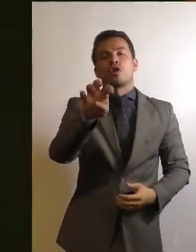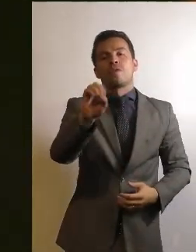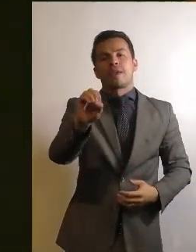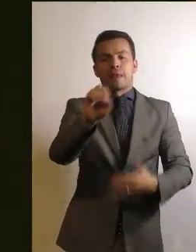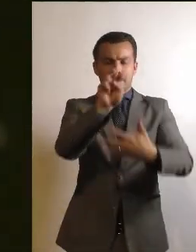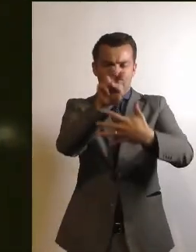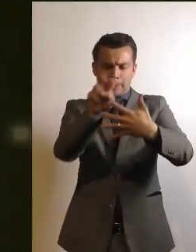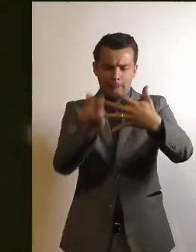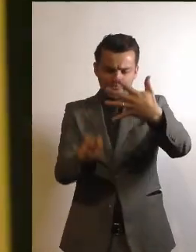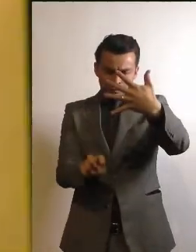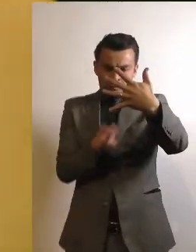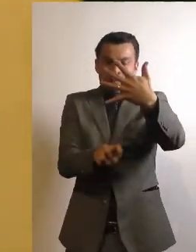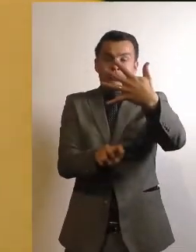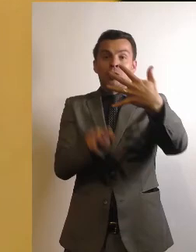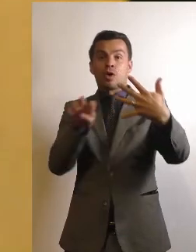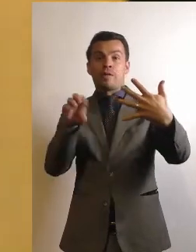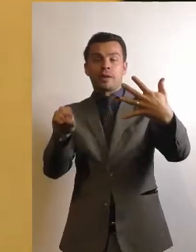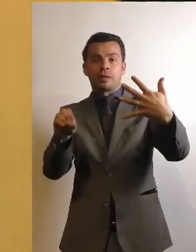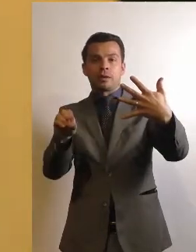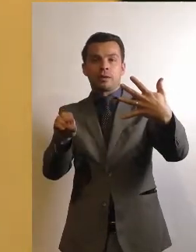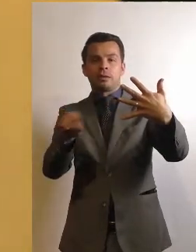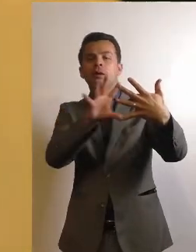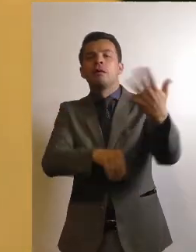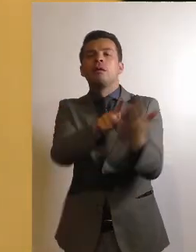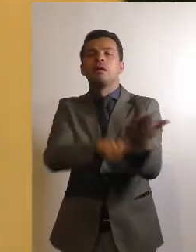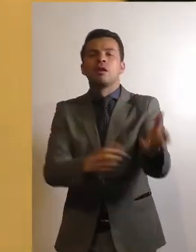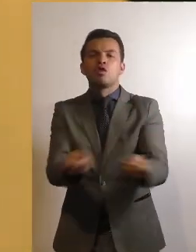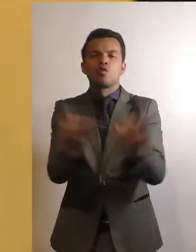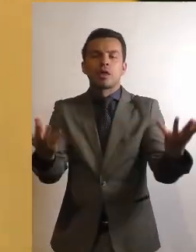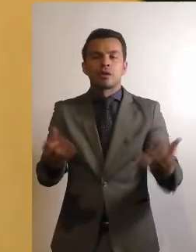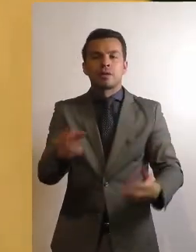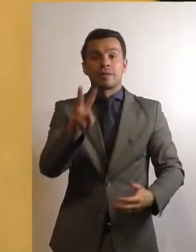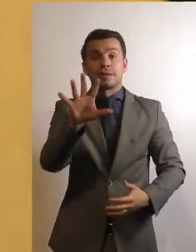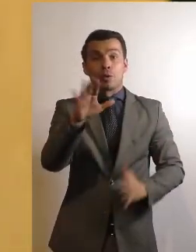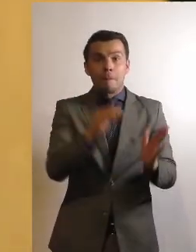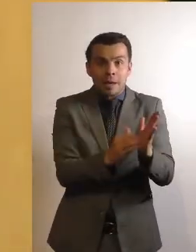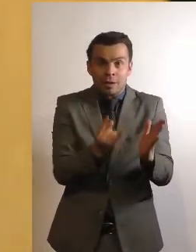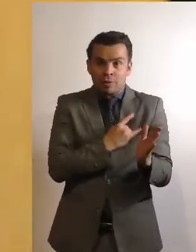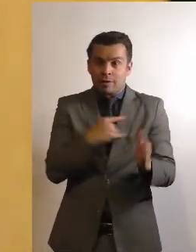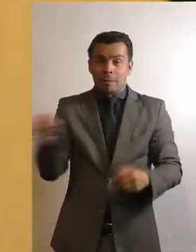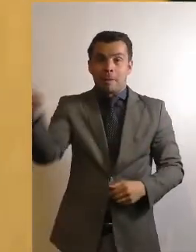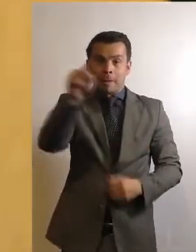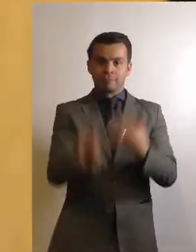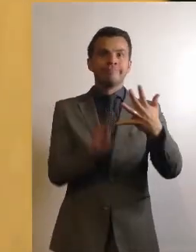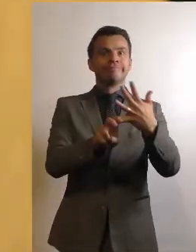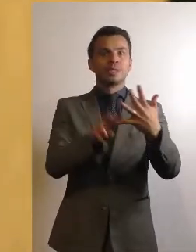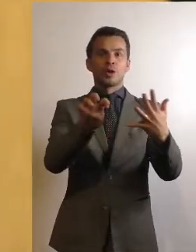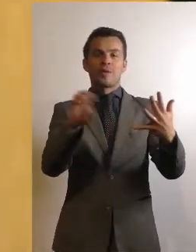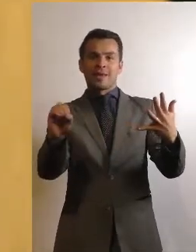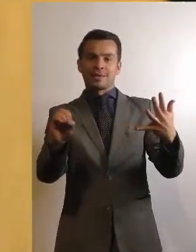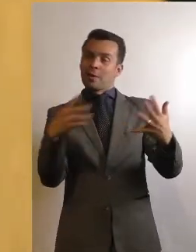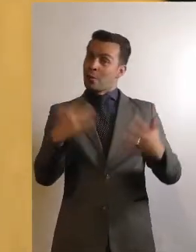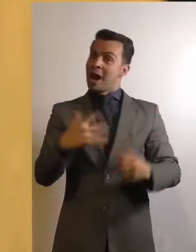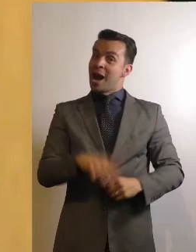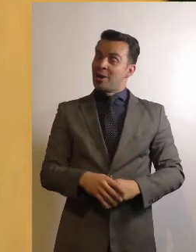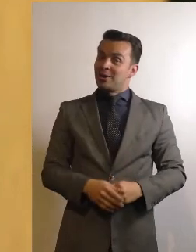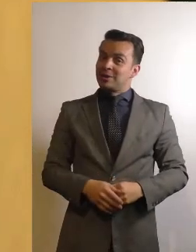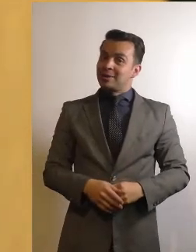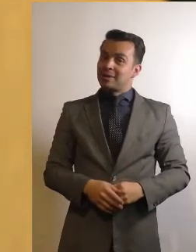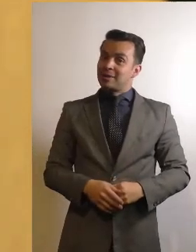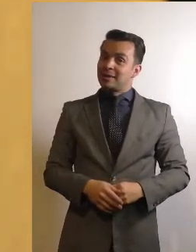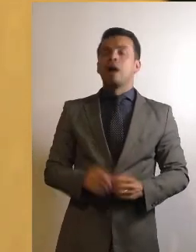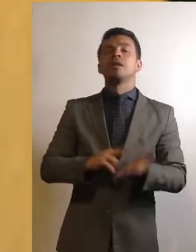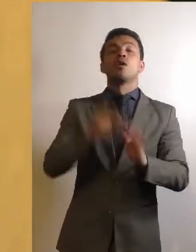es algo fabuloso, y no es solamente porque a alguien le pareció que éramos los mejores, sino